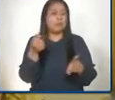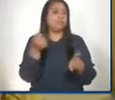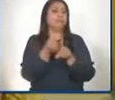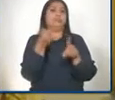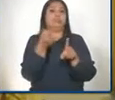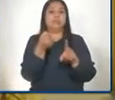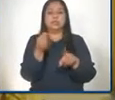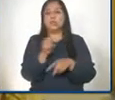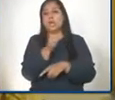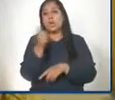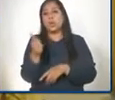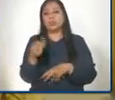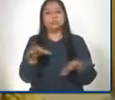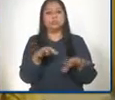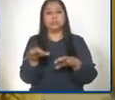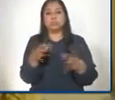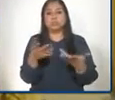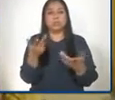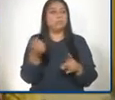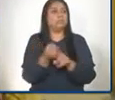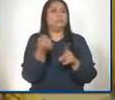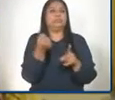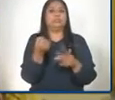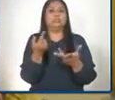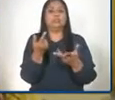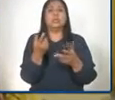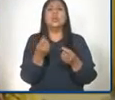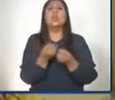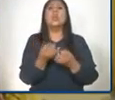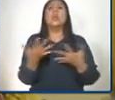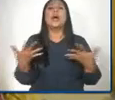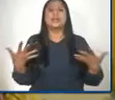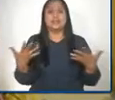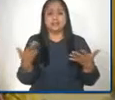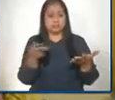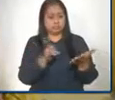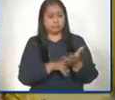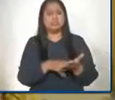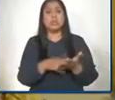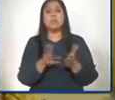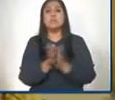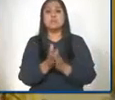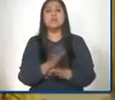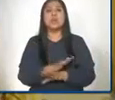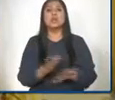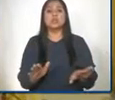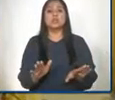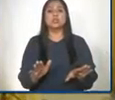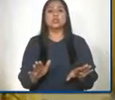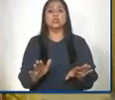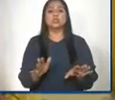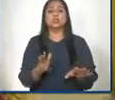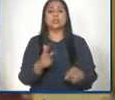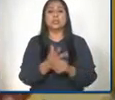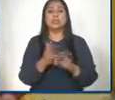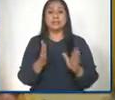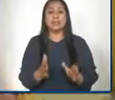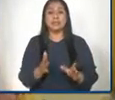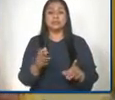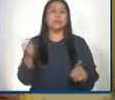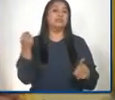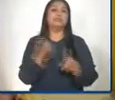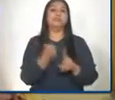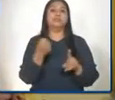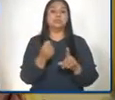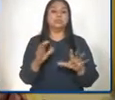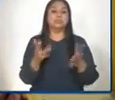otros tipos de percances, ¿cuántos se han registrado? ¿Cuántos fallecidos con nacionales se ha registrado? Y otro